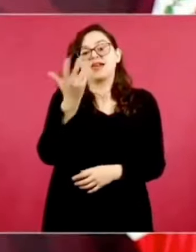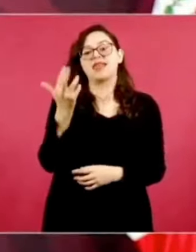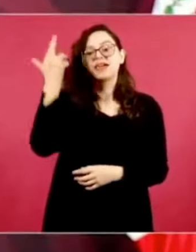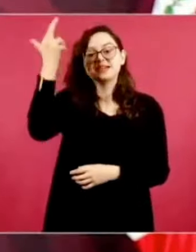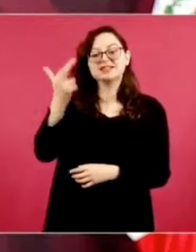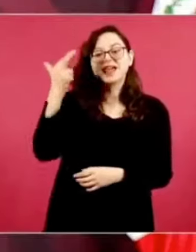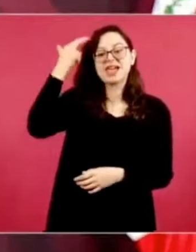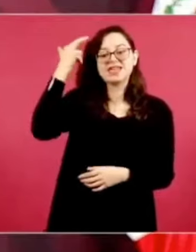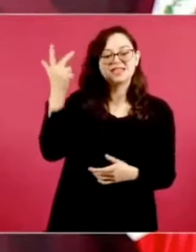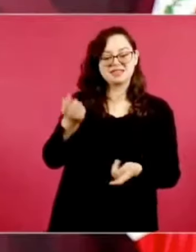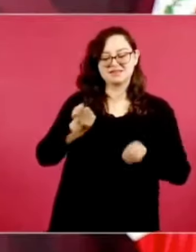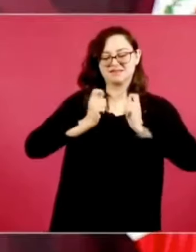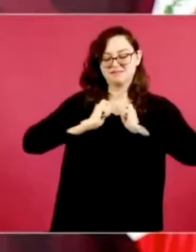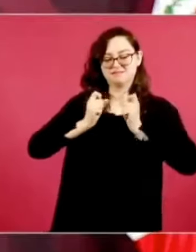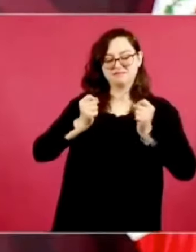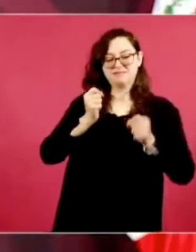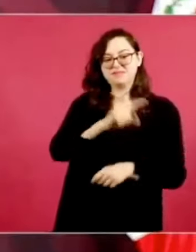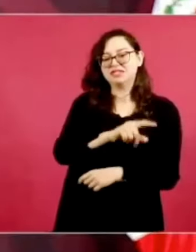Hidalgo no.